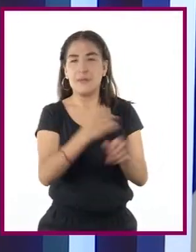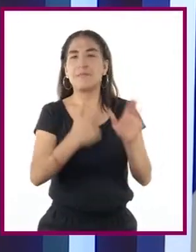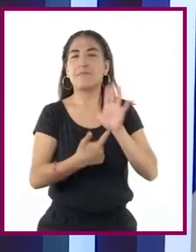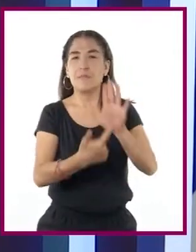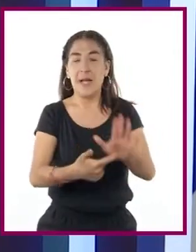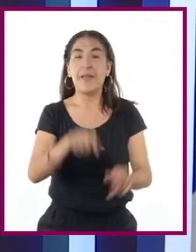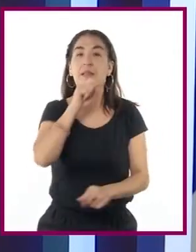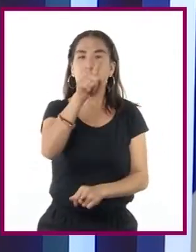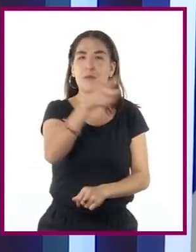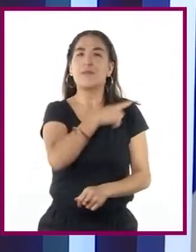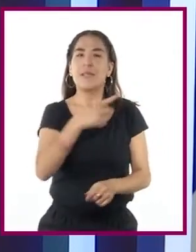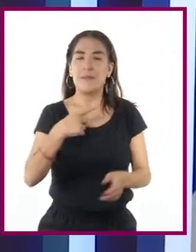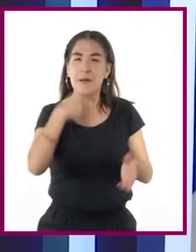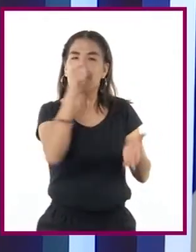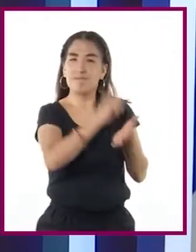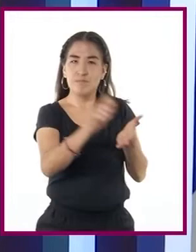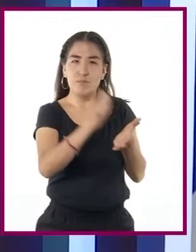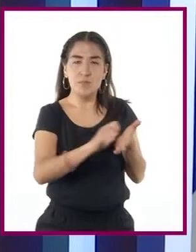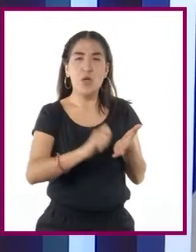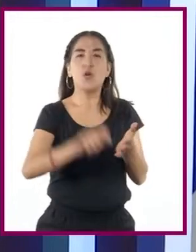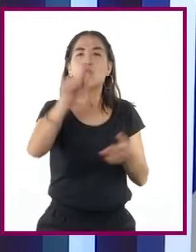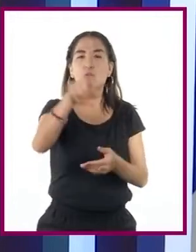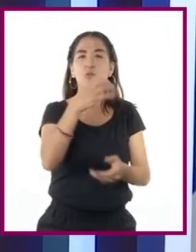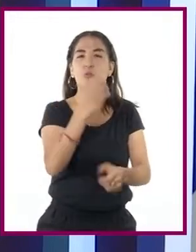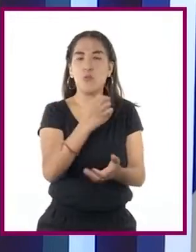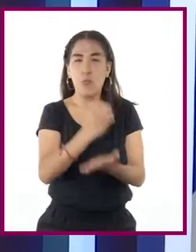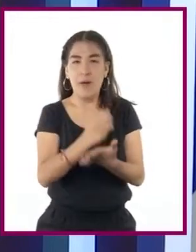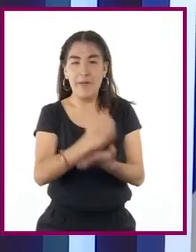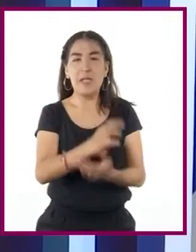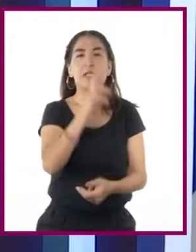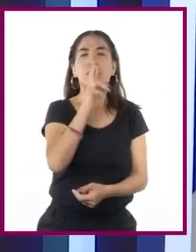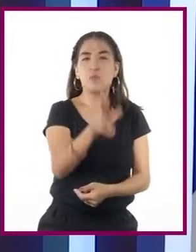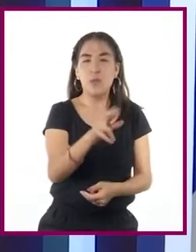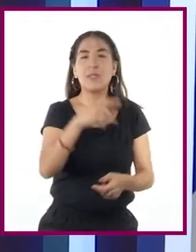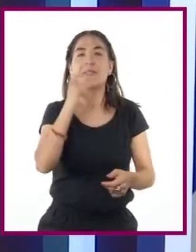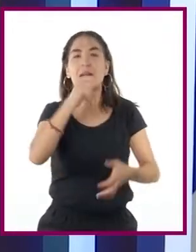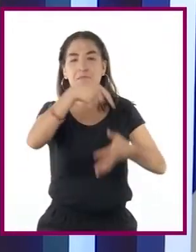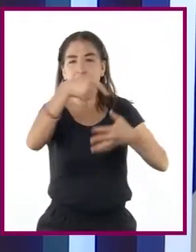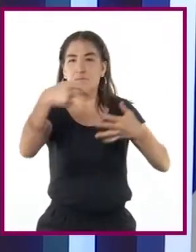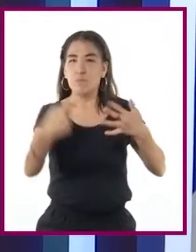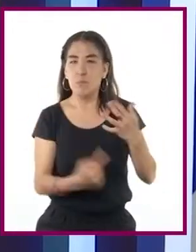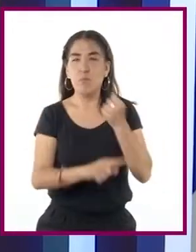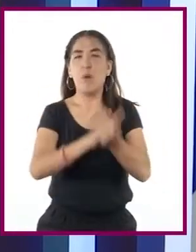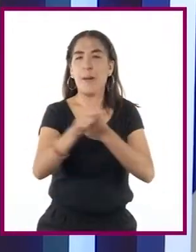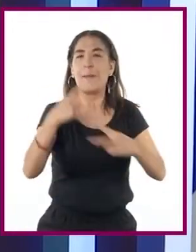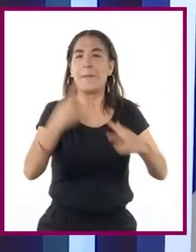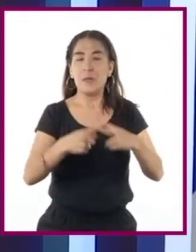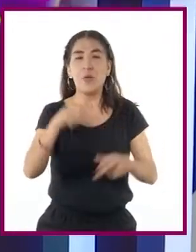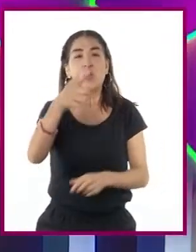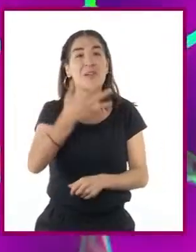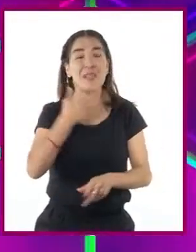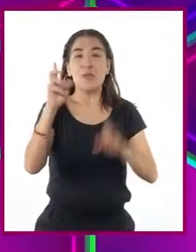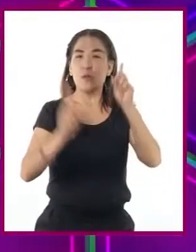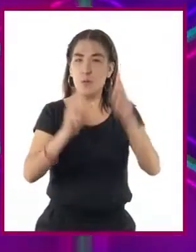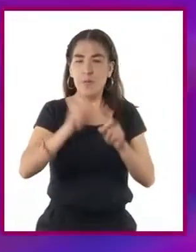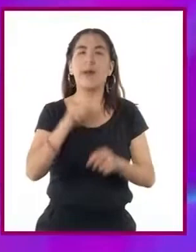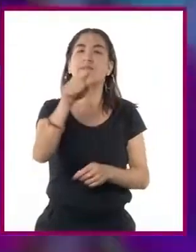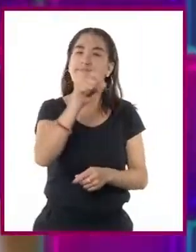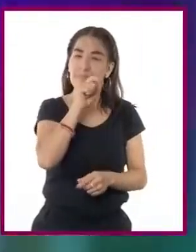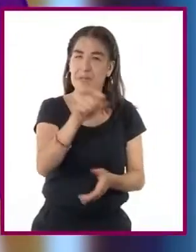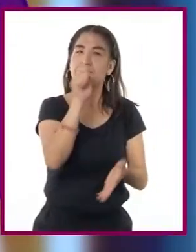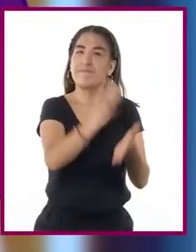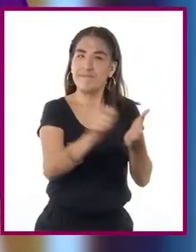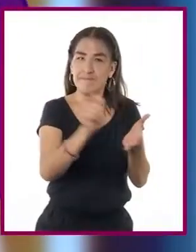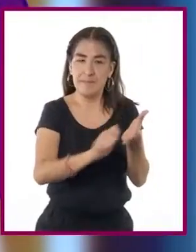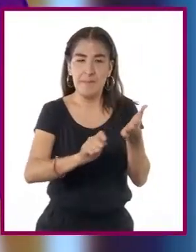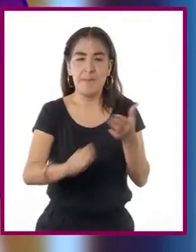les pido que registren en su cuaderno las respuestas a cada situación y las dudas o reflexiones que les surjan. No